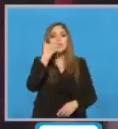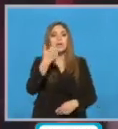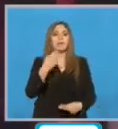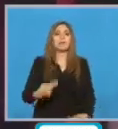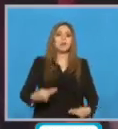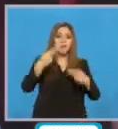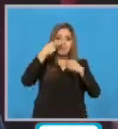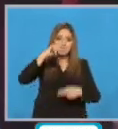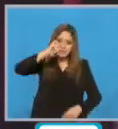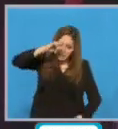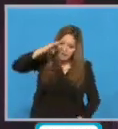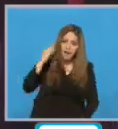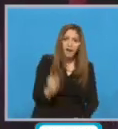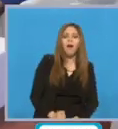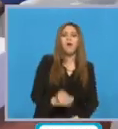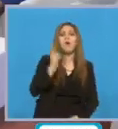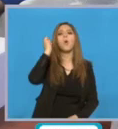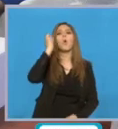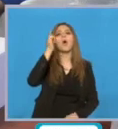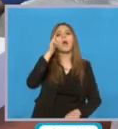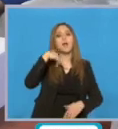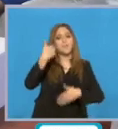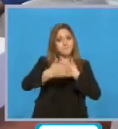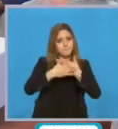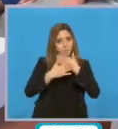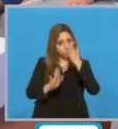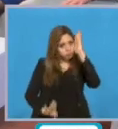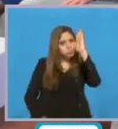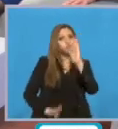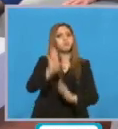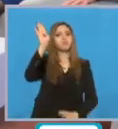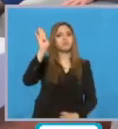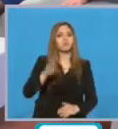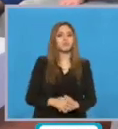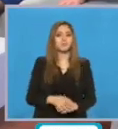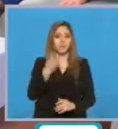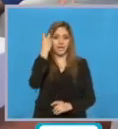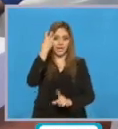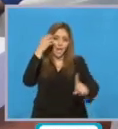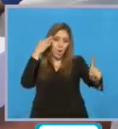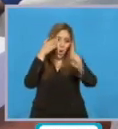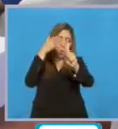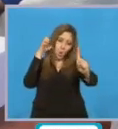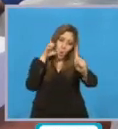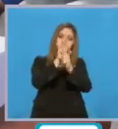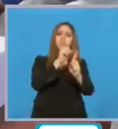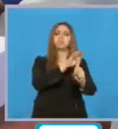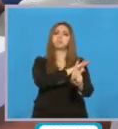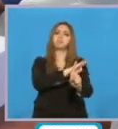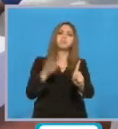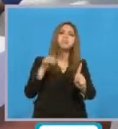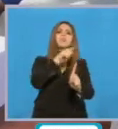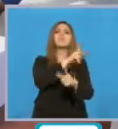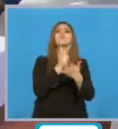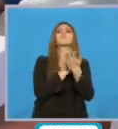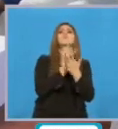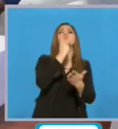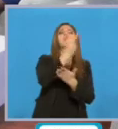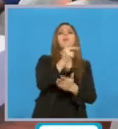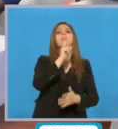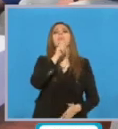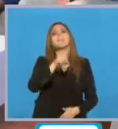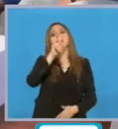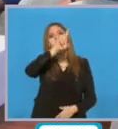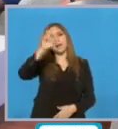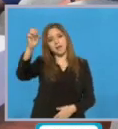que se arriesgan, siempre consiguen algo, el objetivo, cumplirlo, el trofeo, el reconocimiento, pero sobre todo también